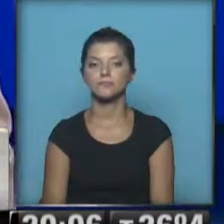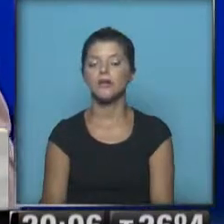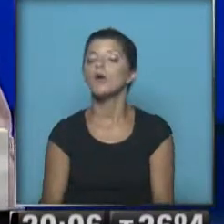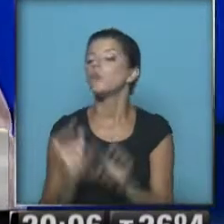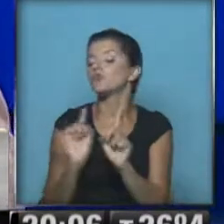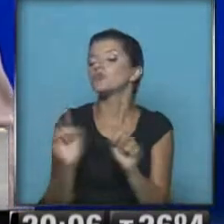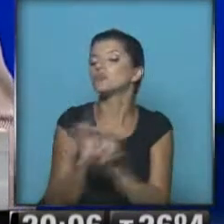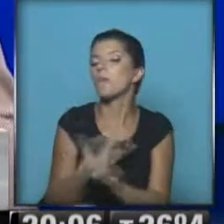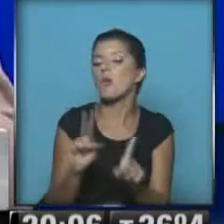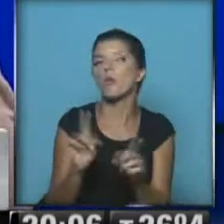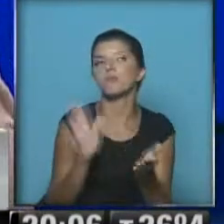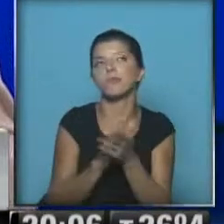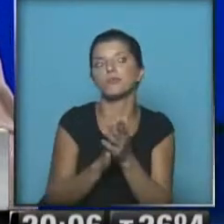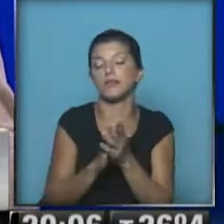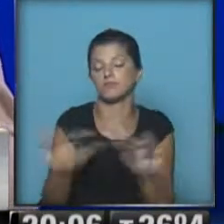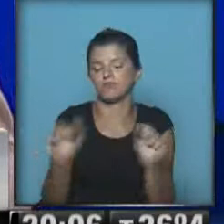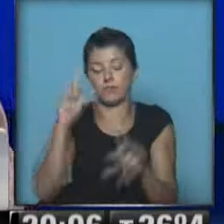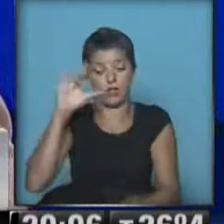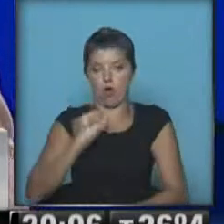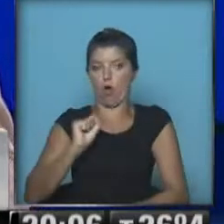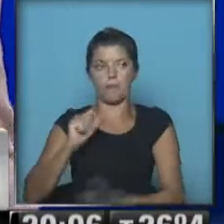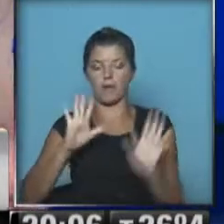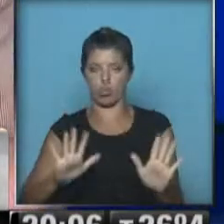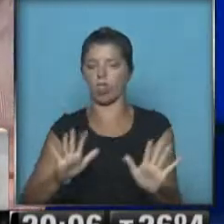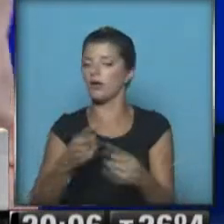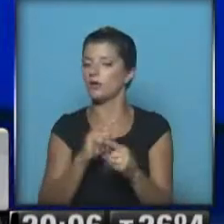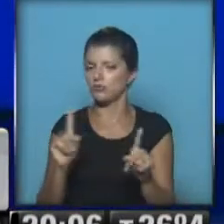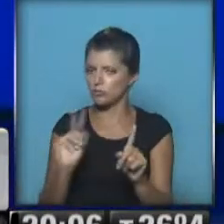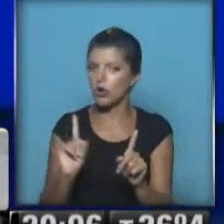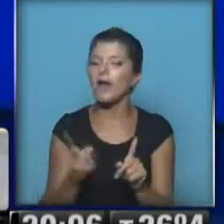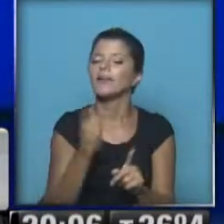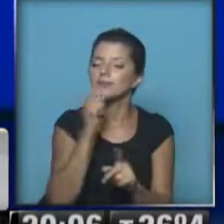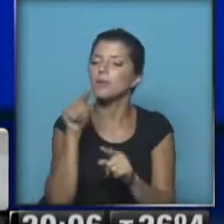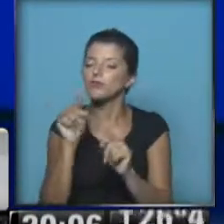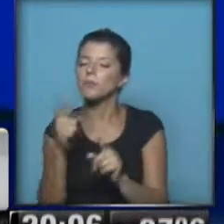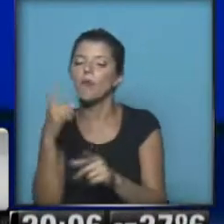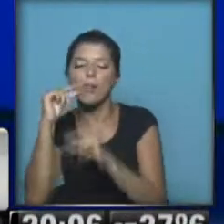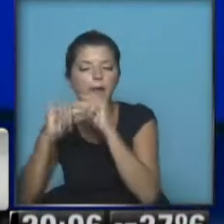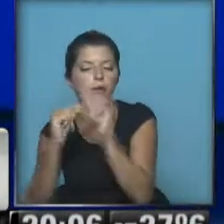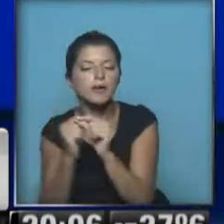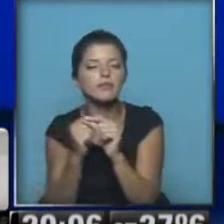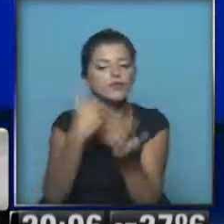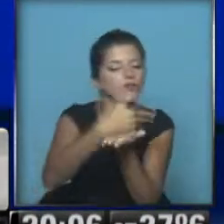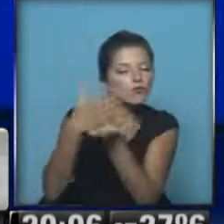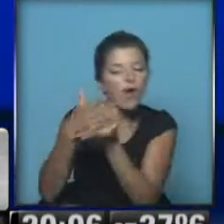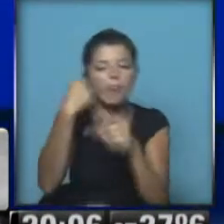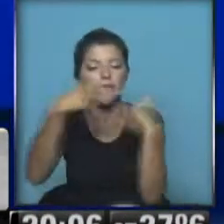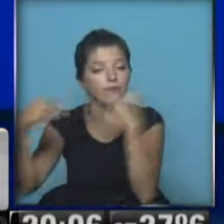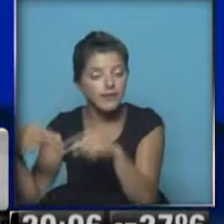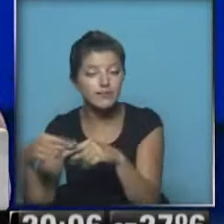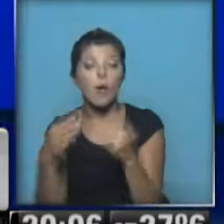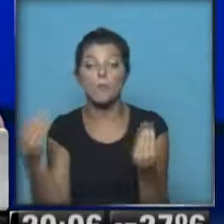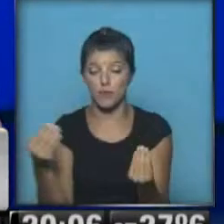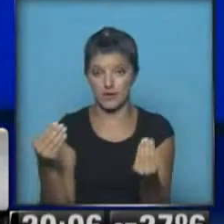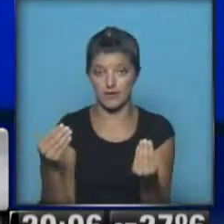tampoco sorpresivo que se vayan sintetizando, digamos, de un lado y del otro, que vayan confluyendo, ya que la motivación